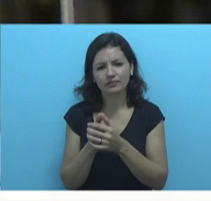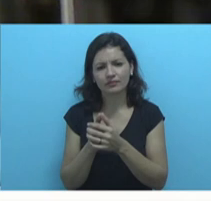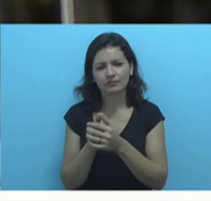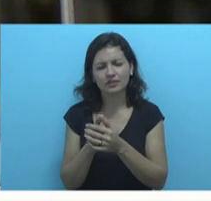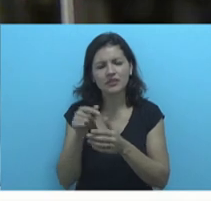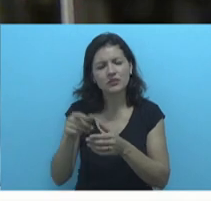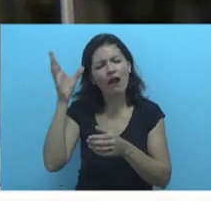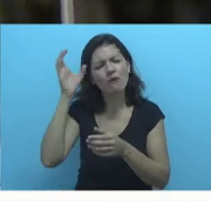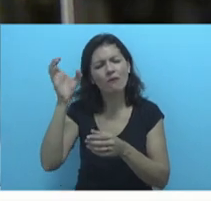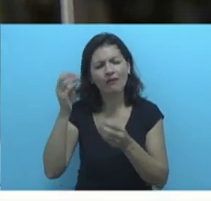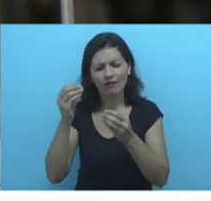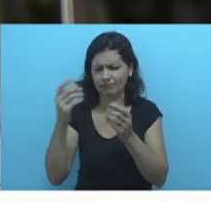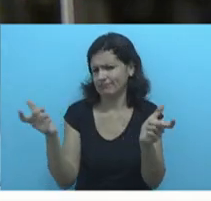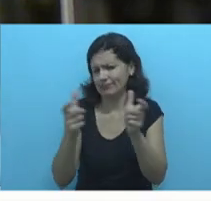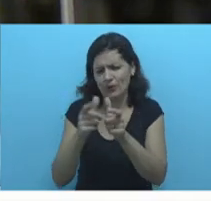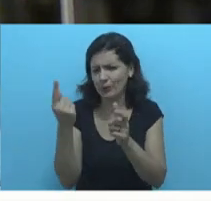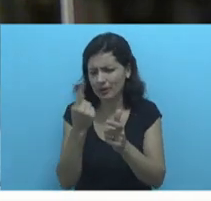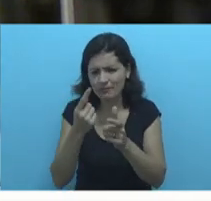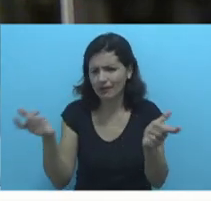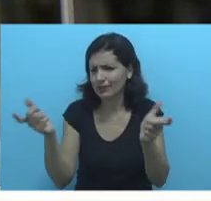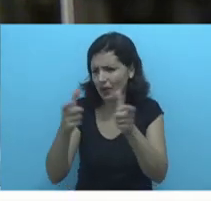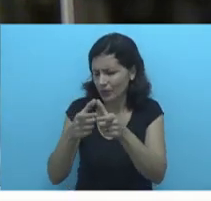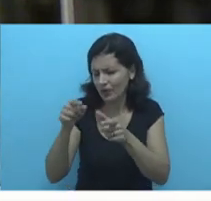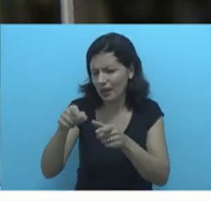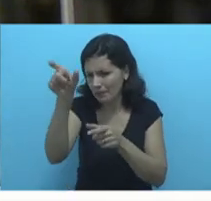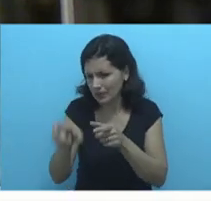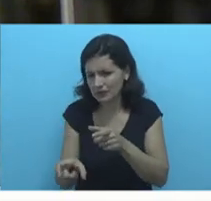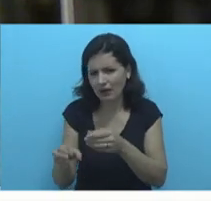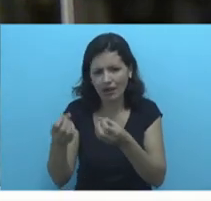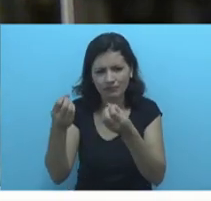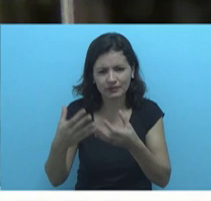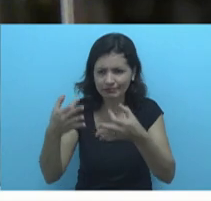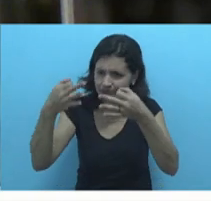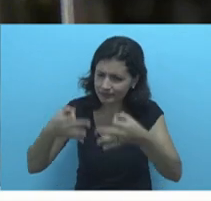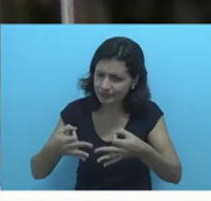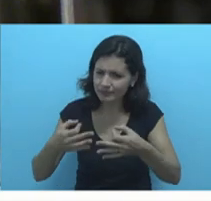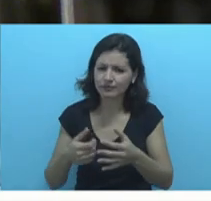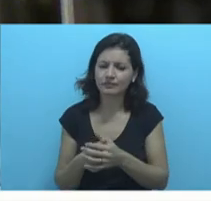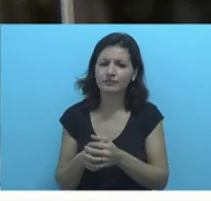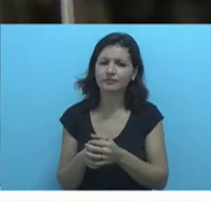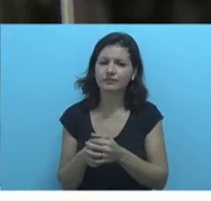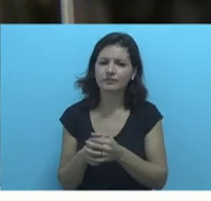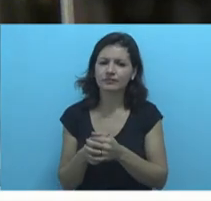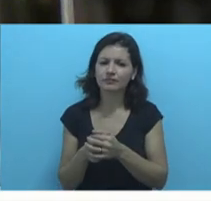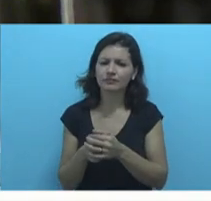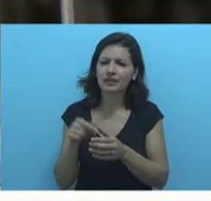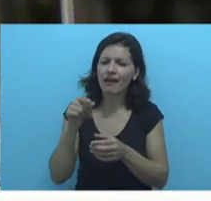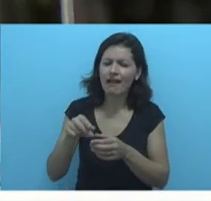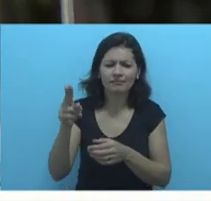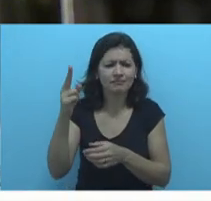de ese encuentro, más allá de su calidad humana, el respeto que sentí de él hacia mi